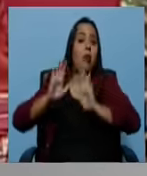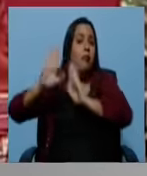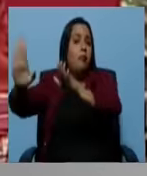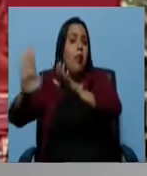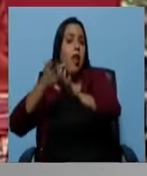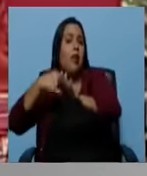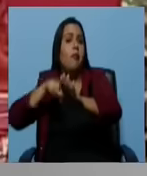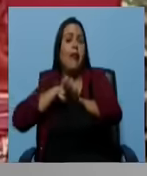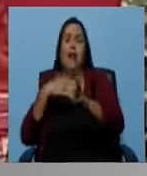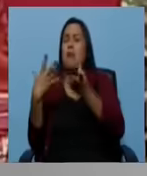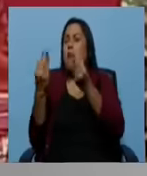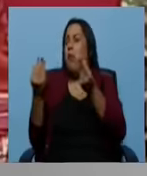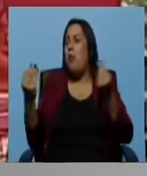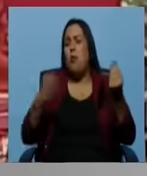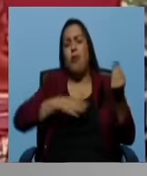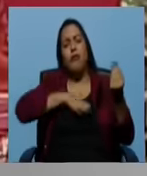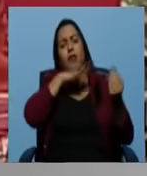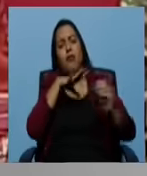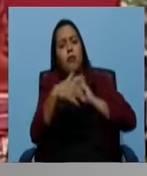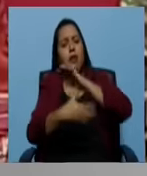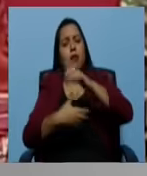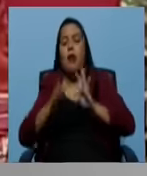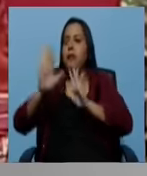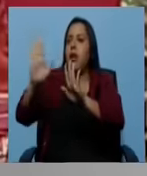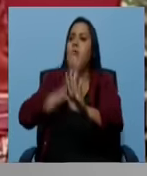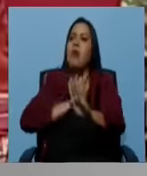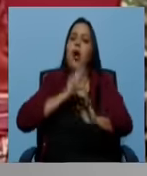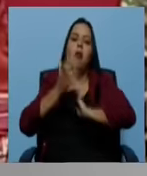tienen. Muchísimos problemas tienen.